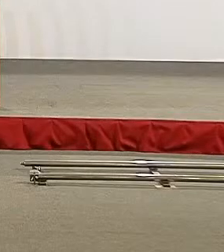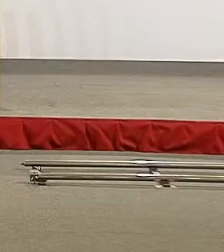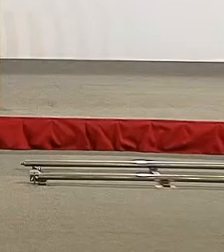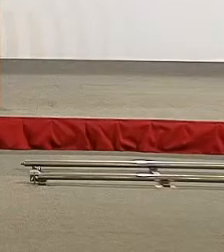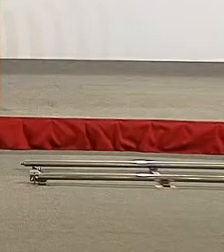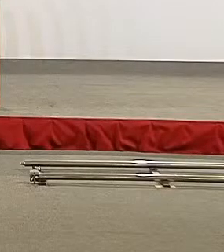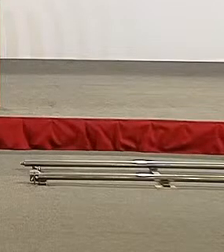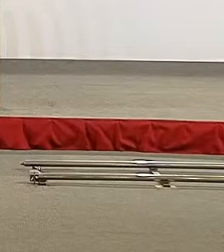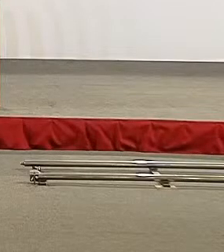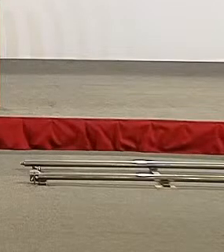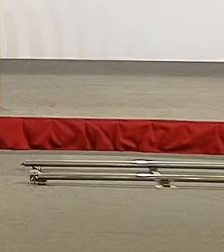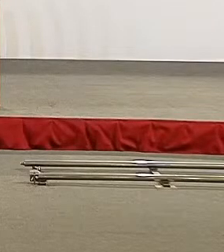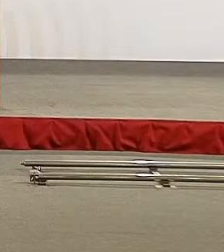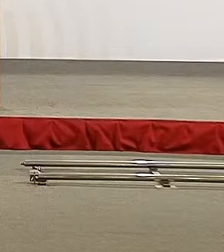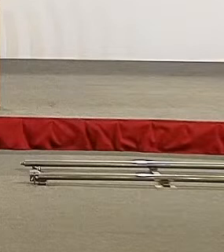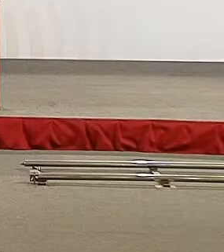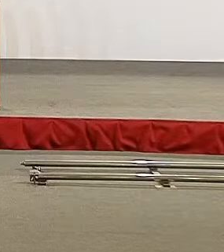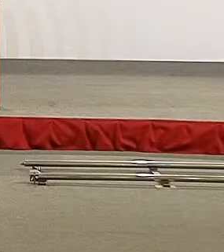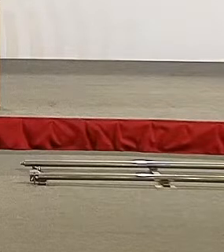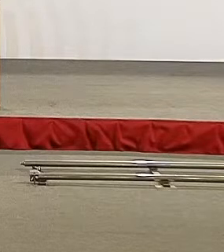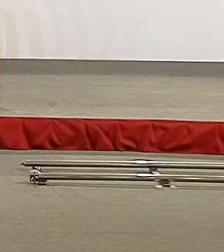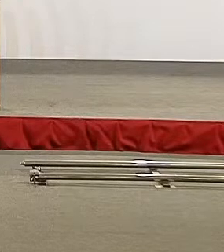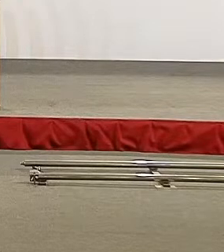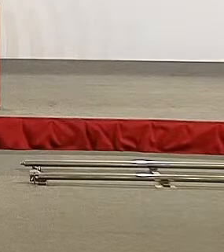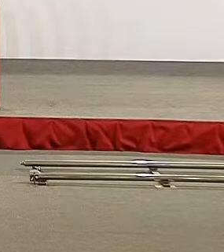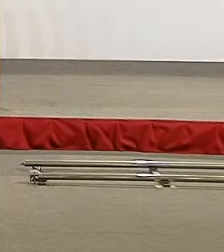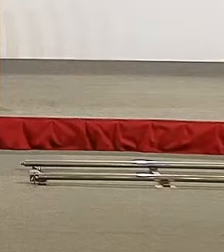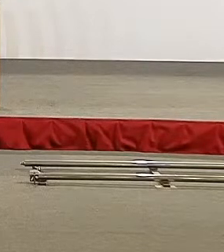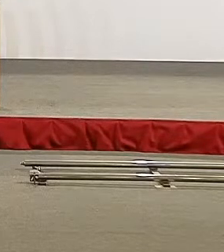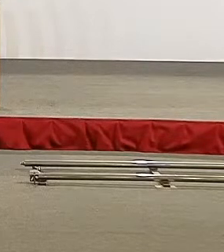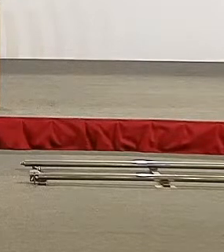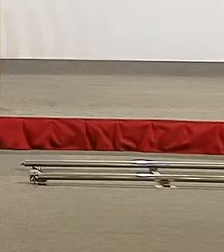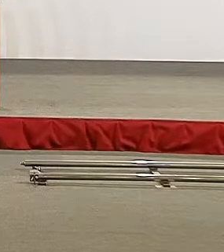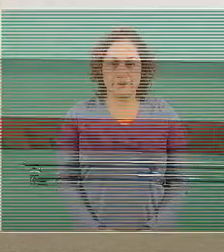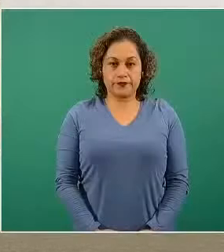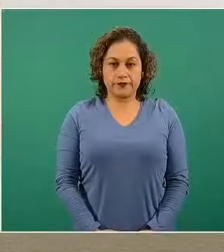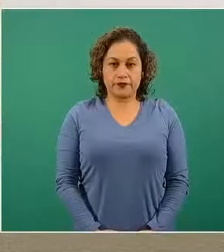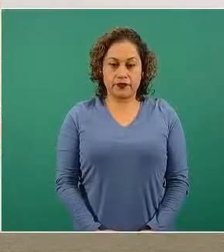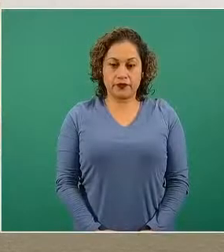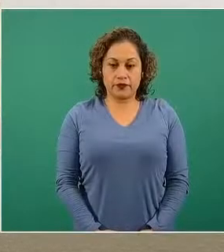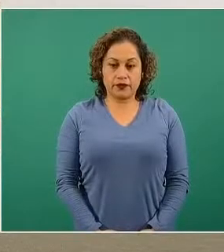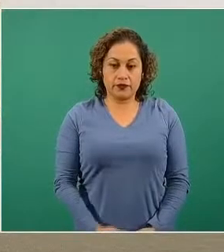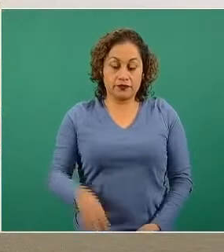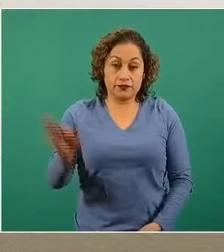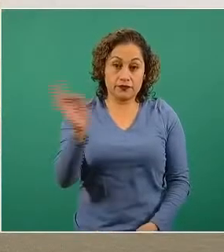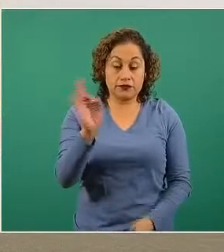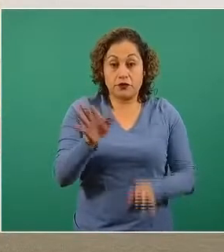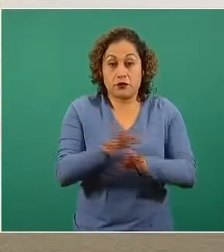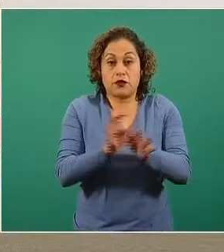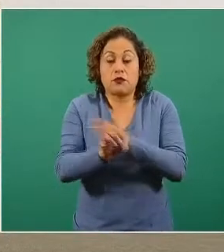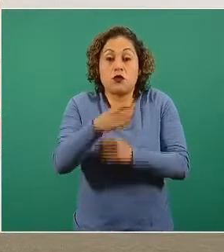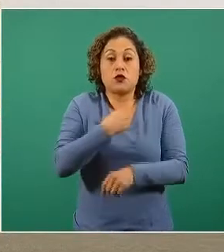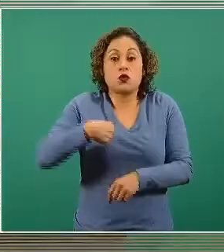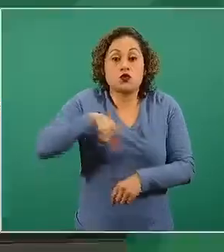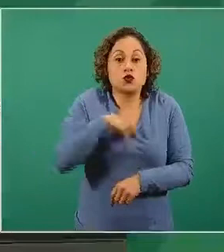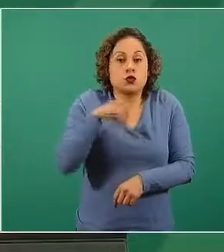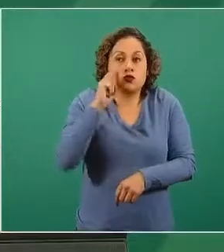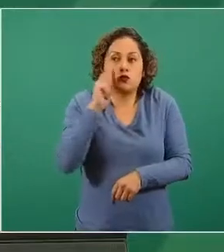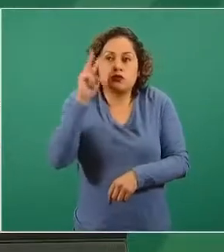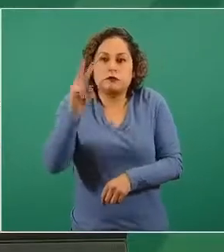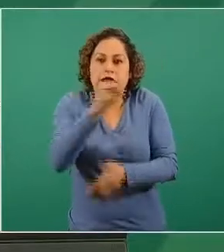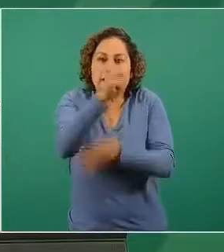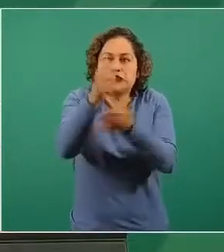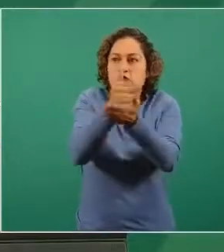en las áreas urbanas. Si nosotros nos enfocáramos primero a cubrir todas las áreas urbanas, solo